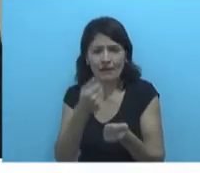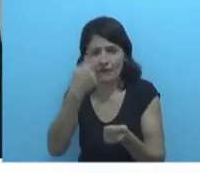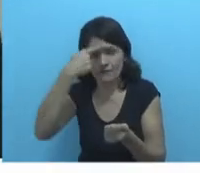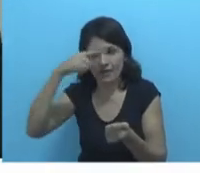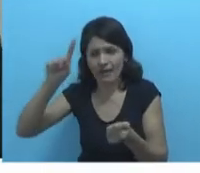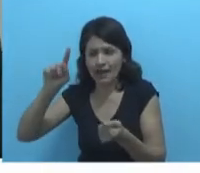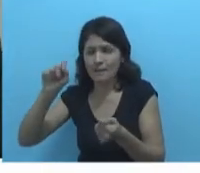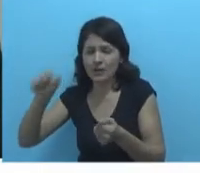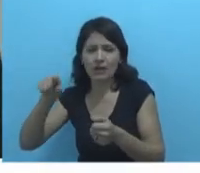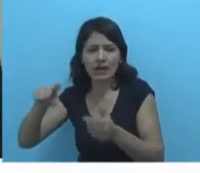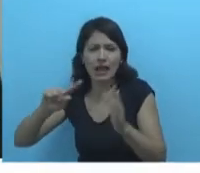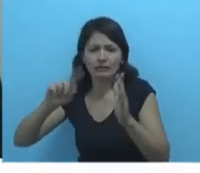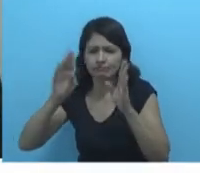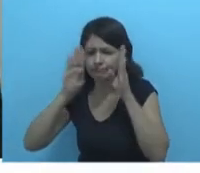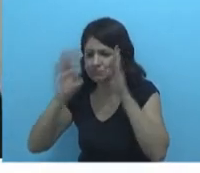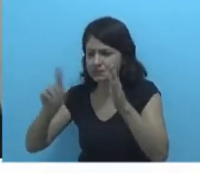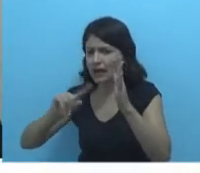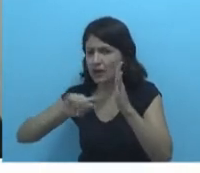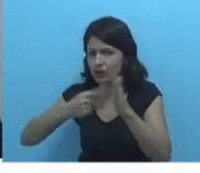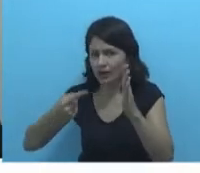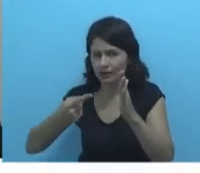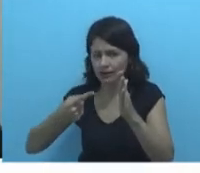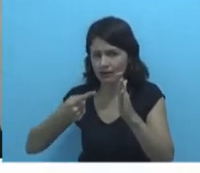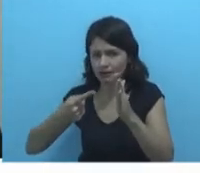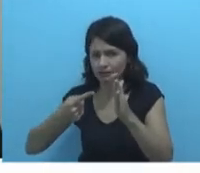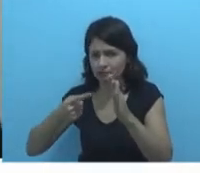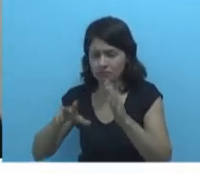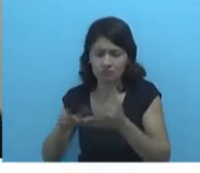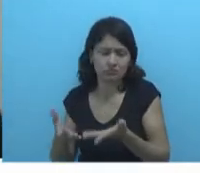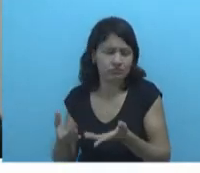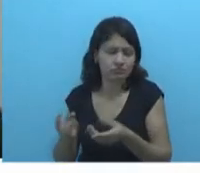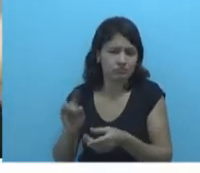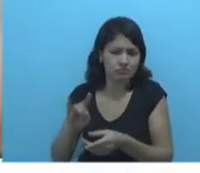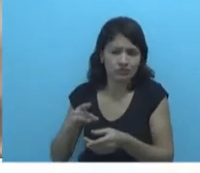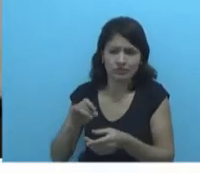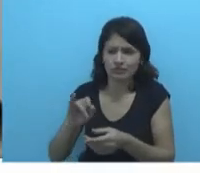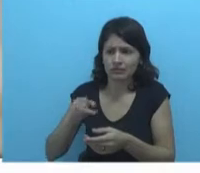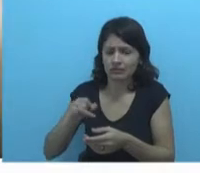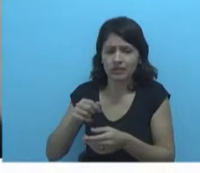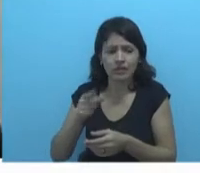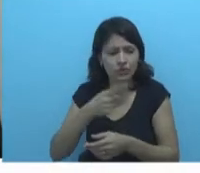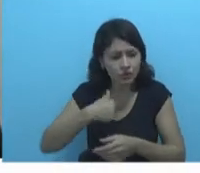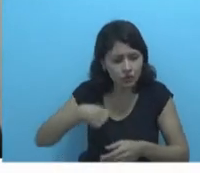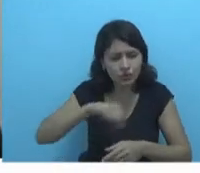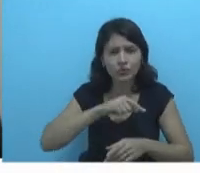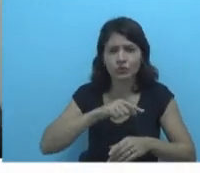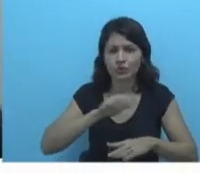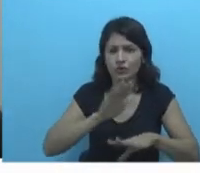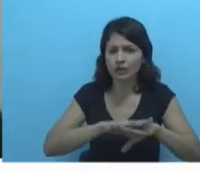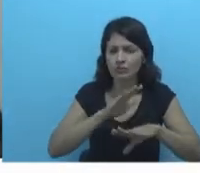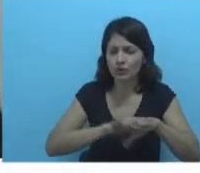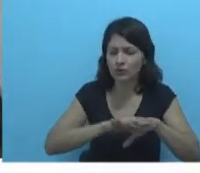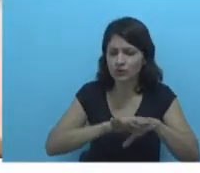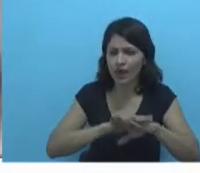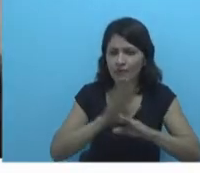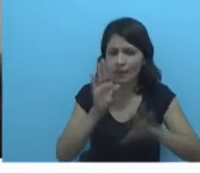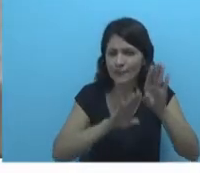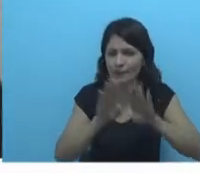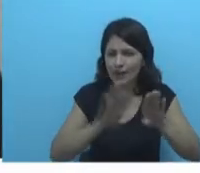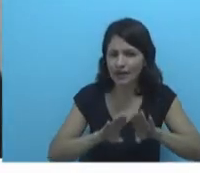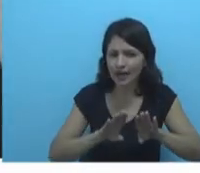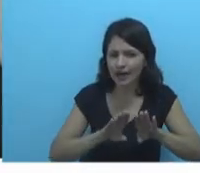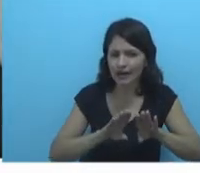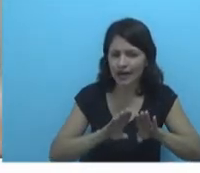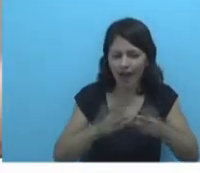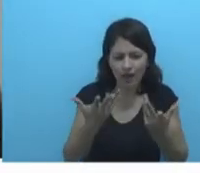Buenos Aires. Es responsabilidad nuestra construir los mecanismos institucionales para construir